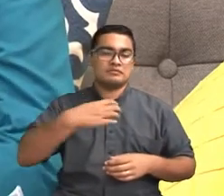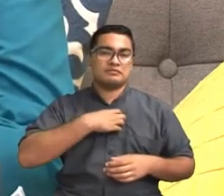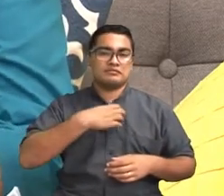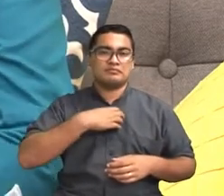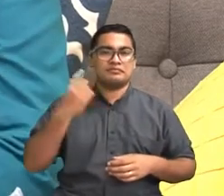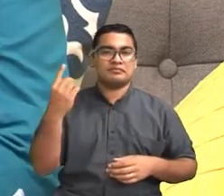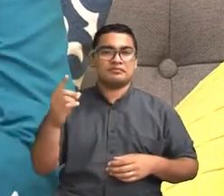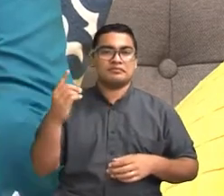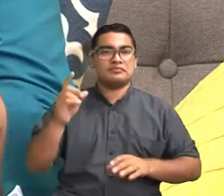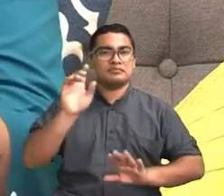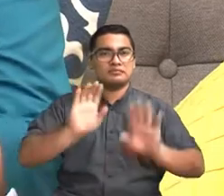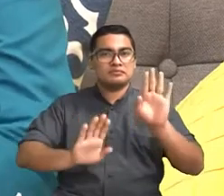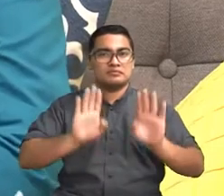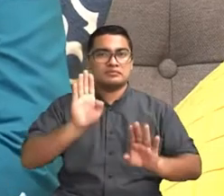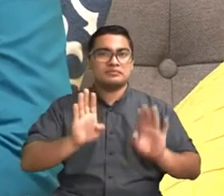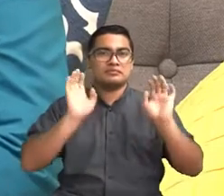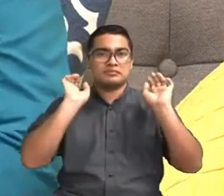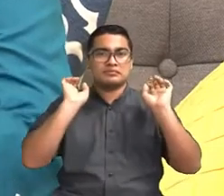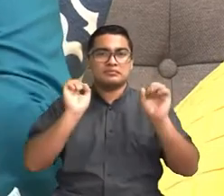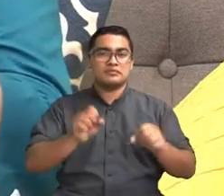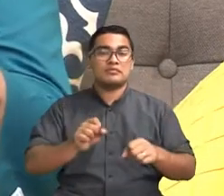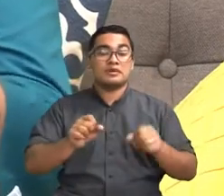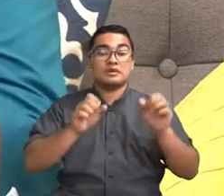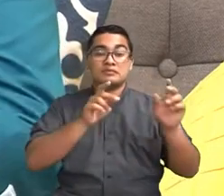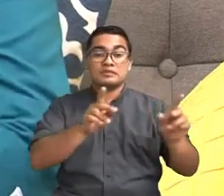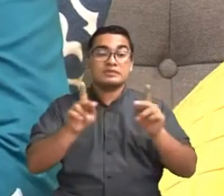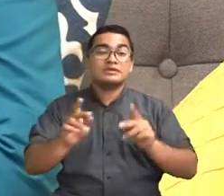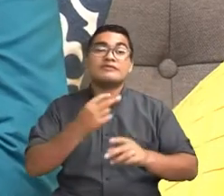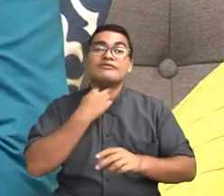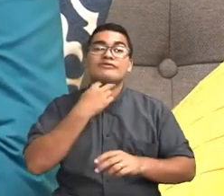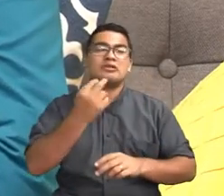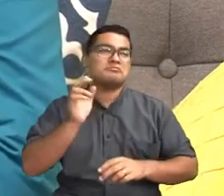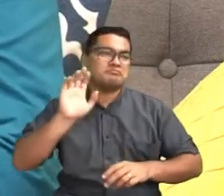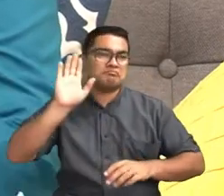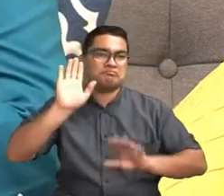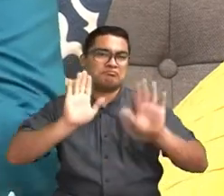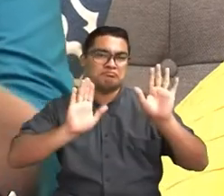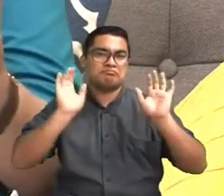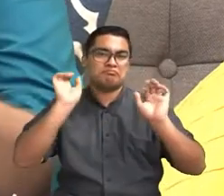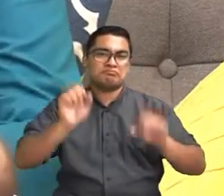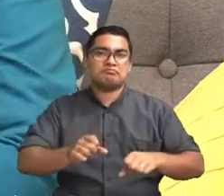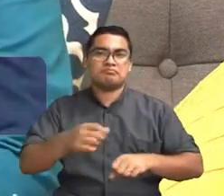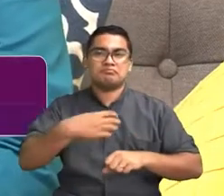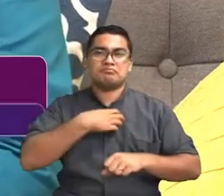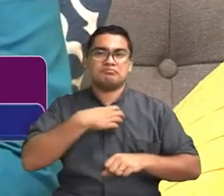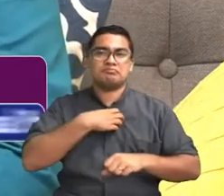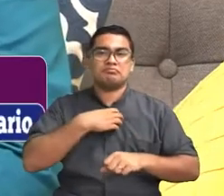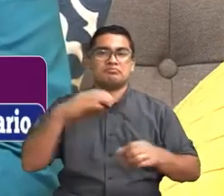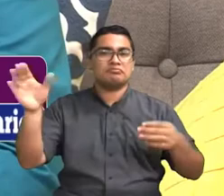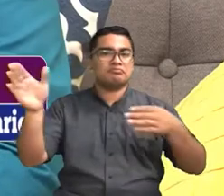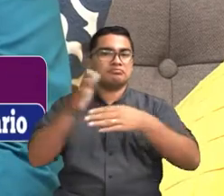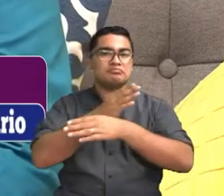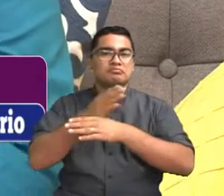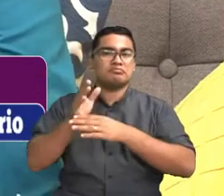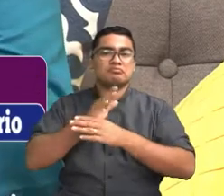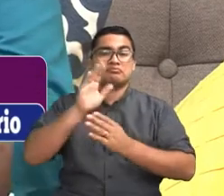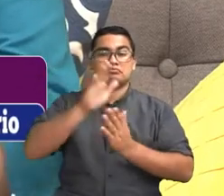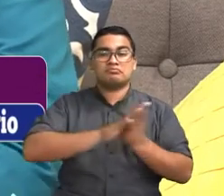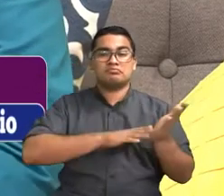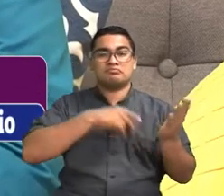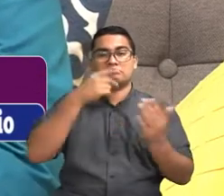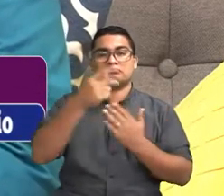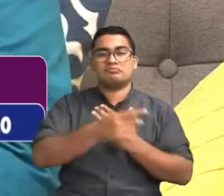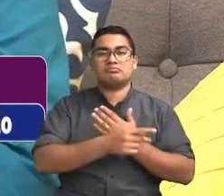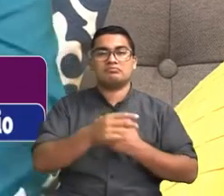a participar, a ser escuchado, a ser protagonista, digamos, de todos los programas y acciones que